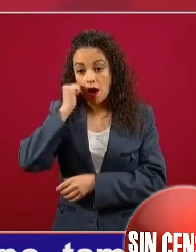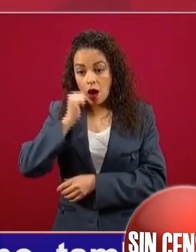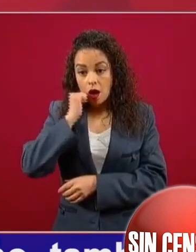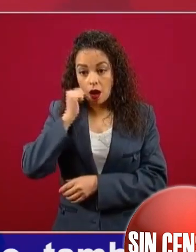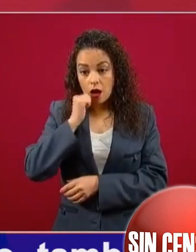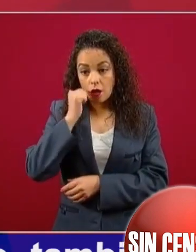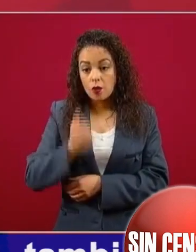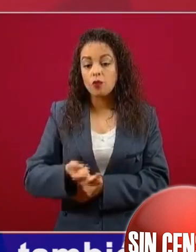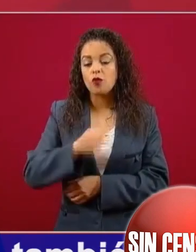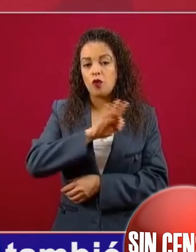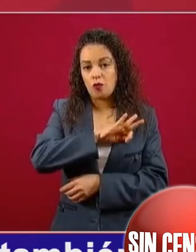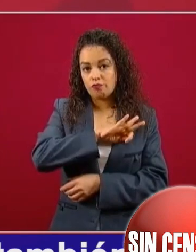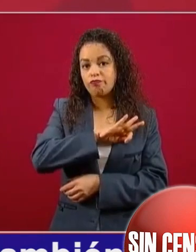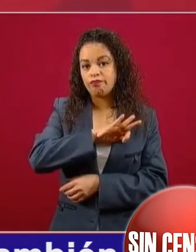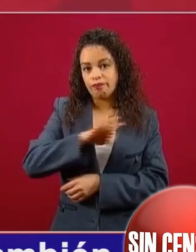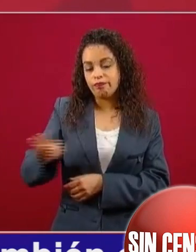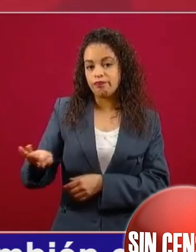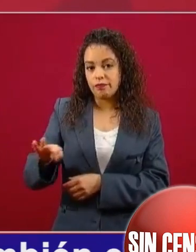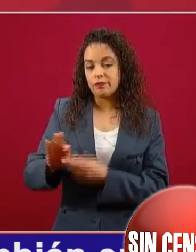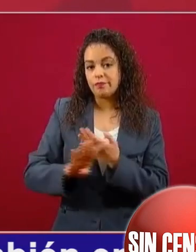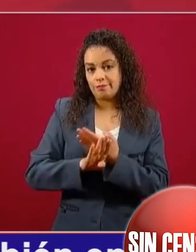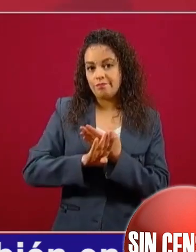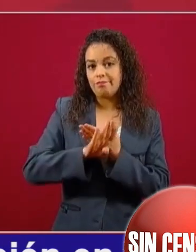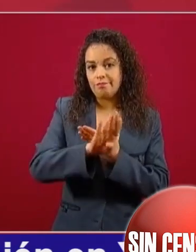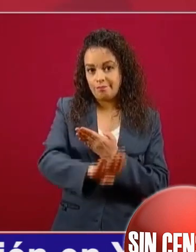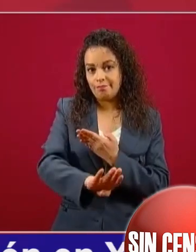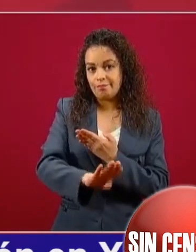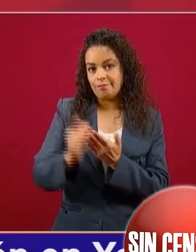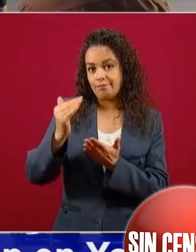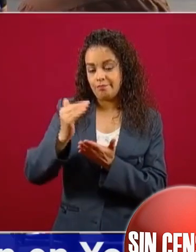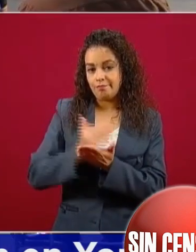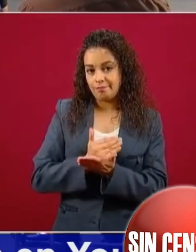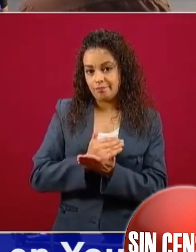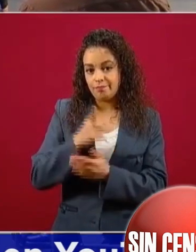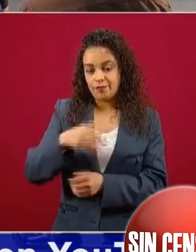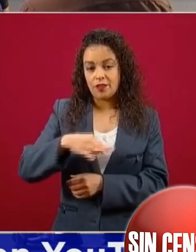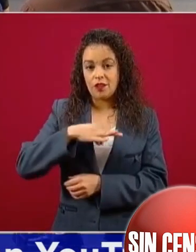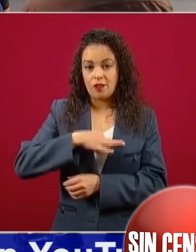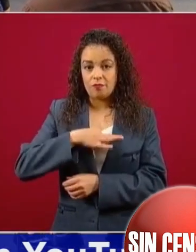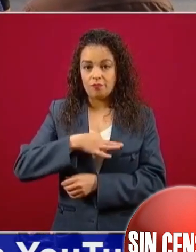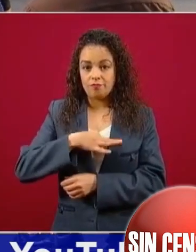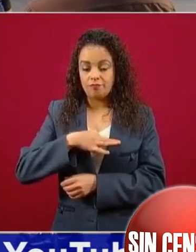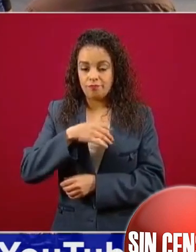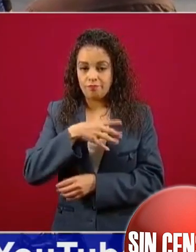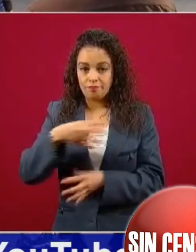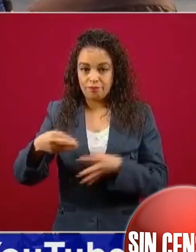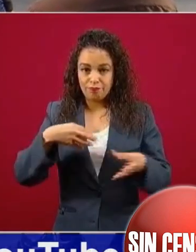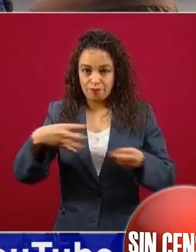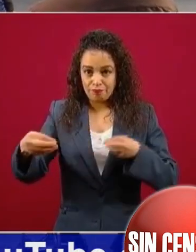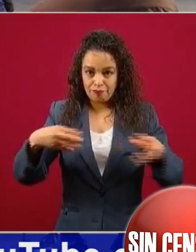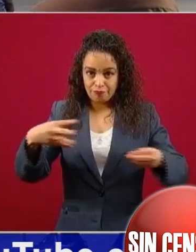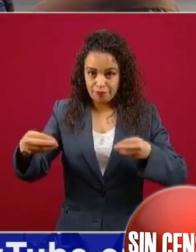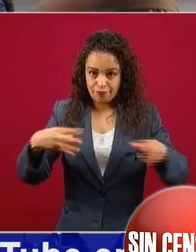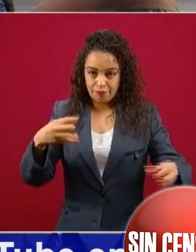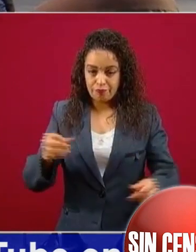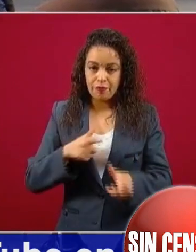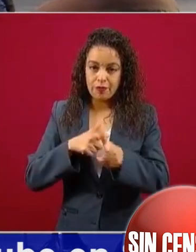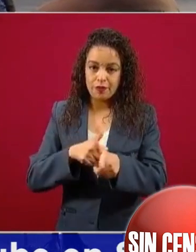se logra prevenir la supervivencia del virus. Por otra parte,